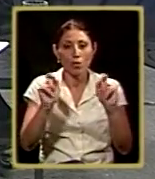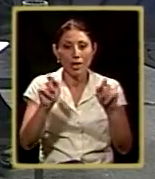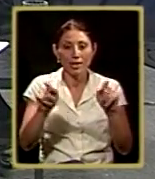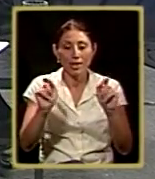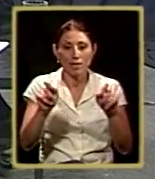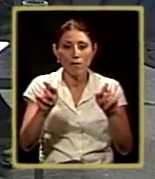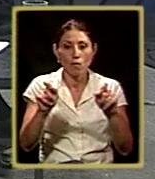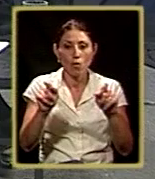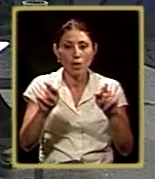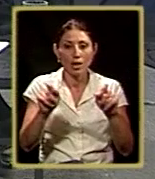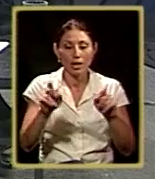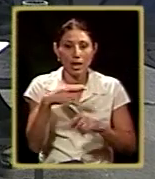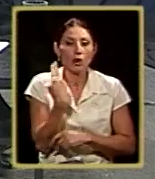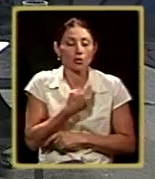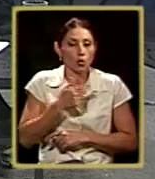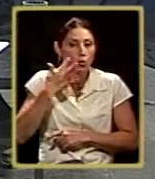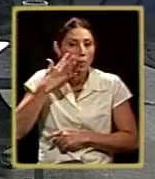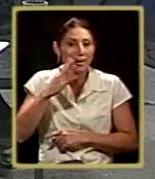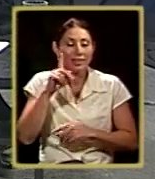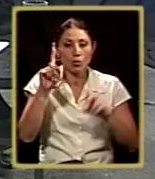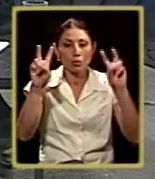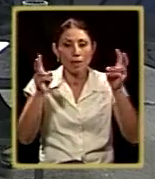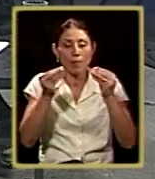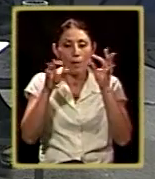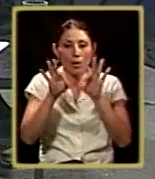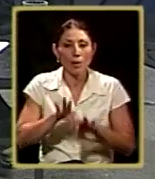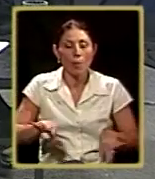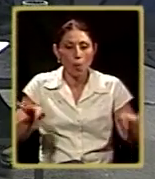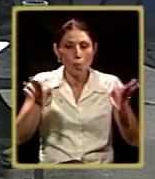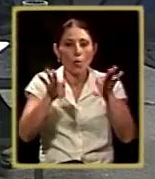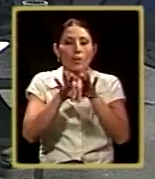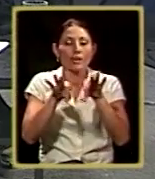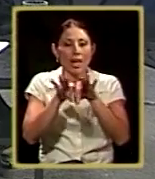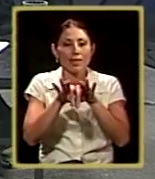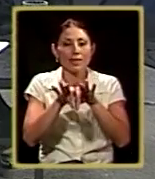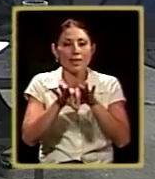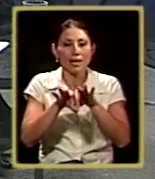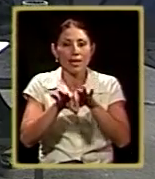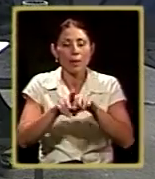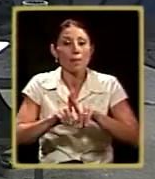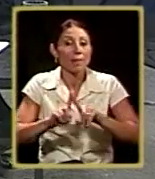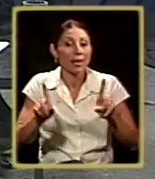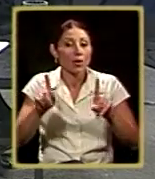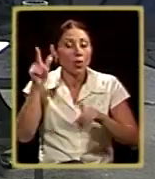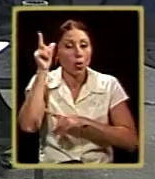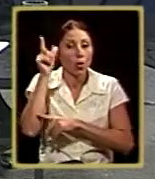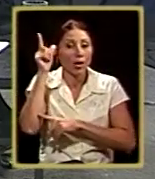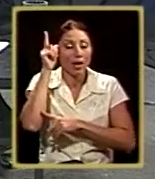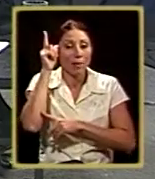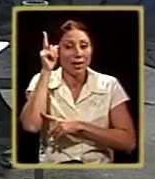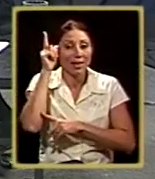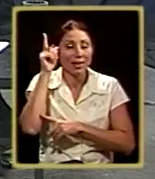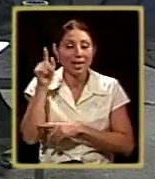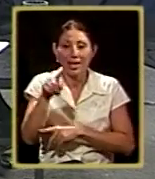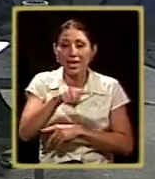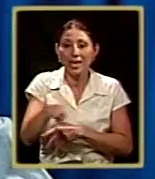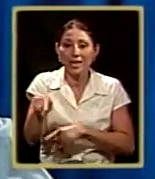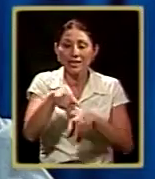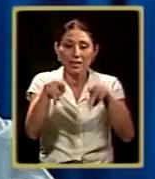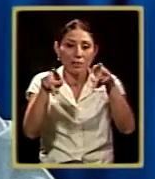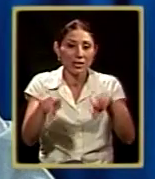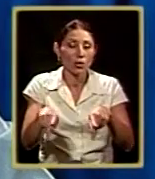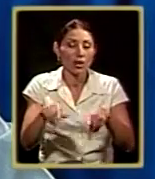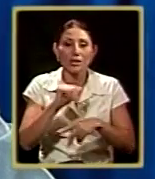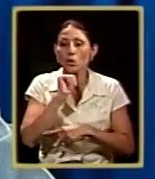muy importante aquí en la universidad y que yo lo cacareo mucho, pero obviamente no tienen mucho y en